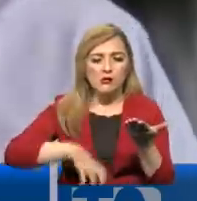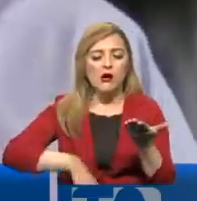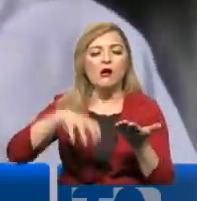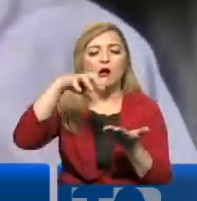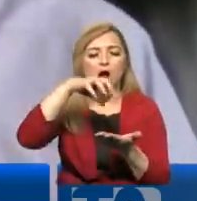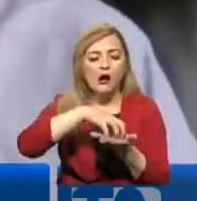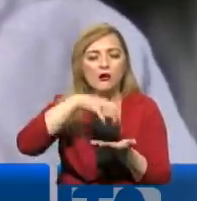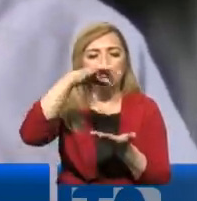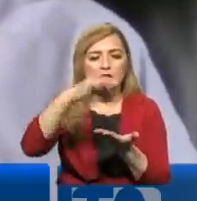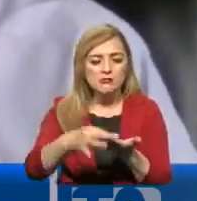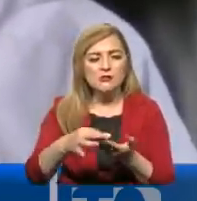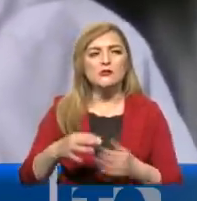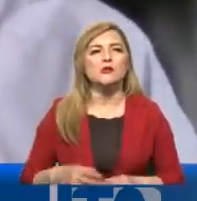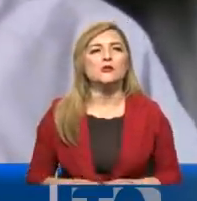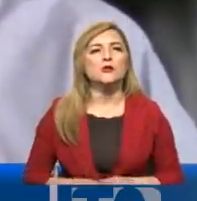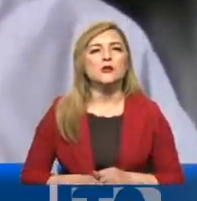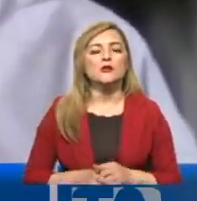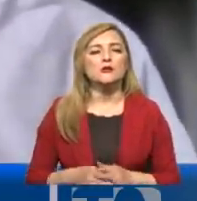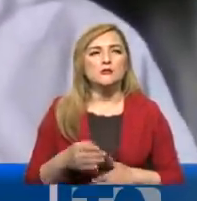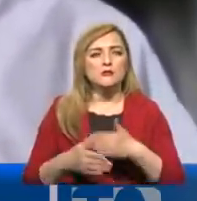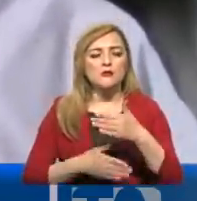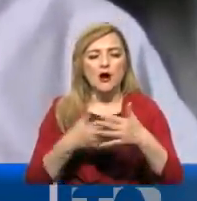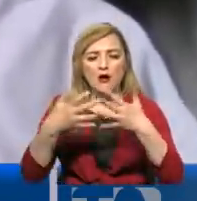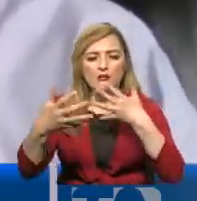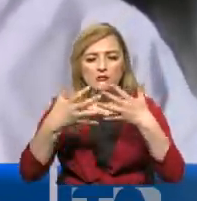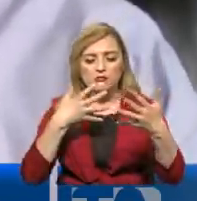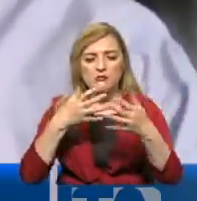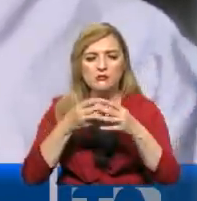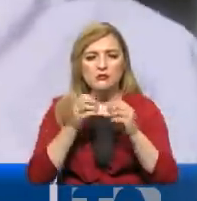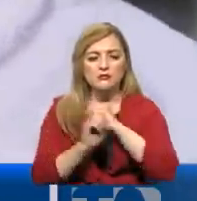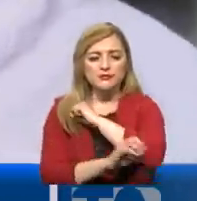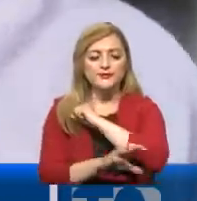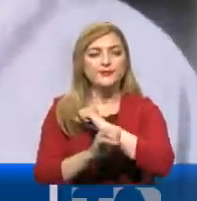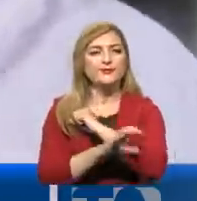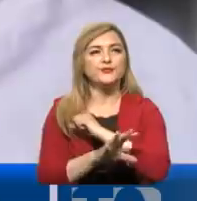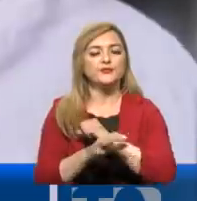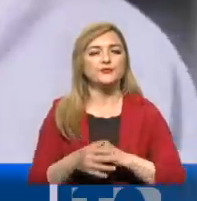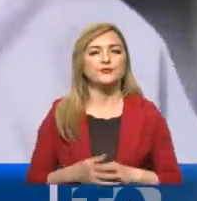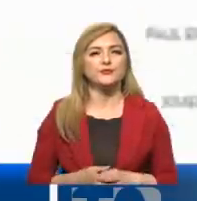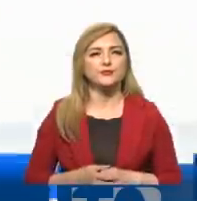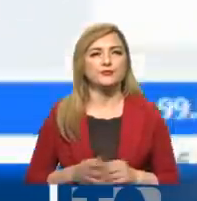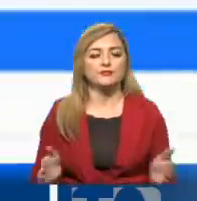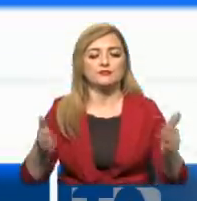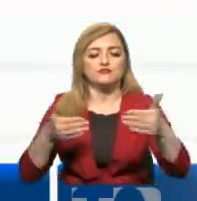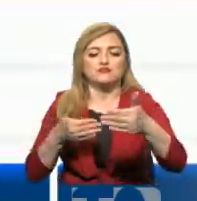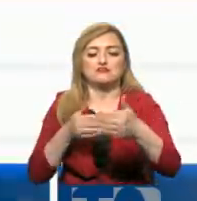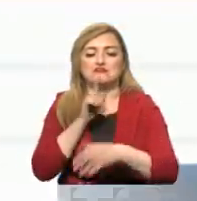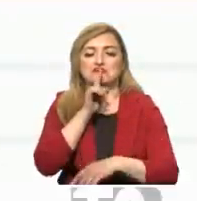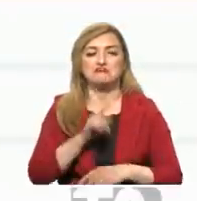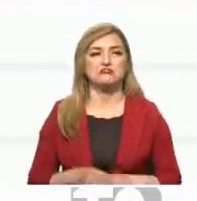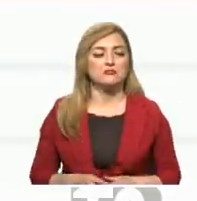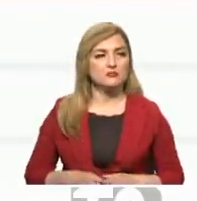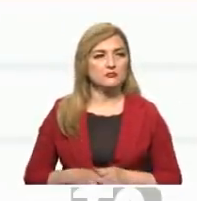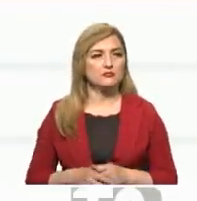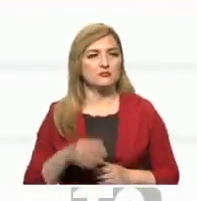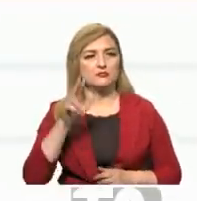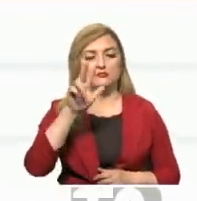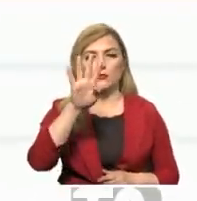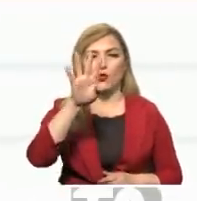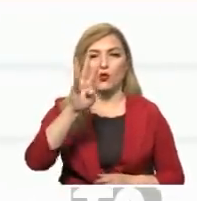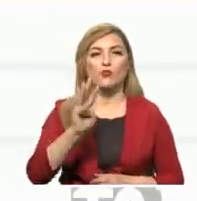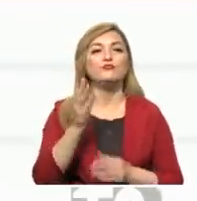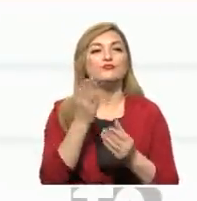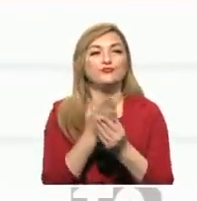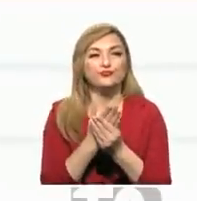provincia, pero lamentablemente en este proceso la transparencia y la publicidad se han cerrado entre cuatro paredes. Guayas tiene actualmente